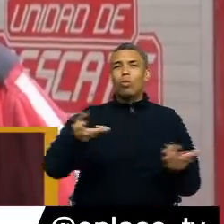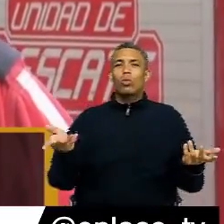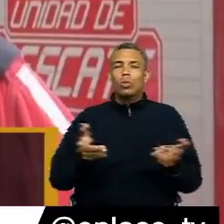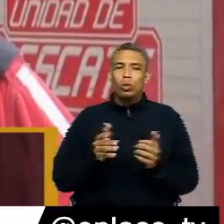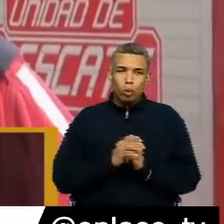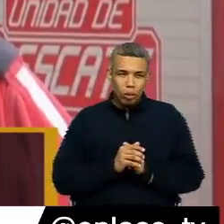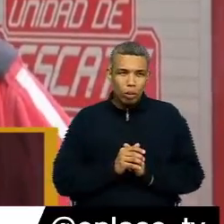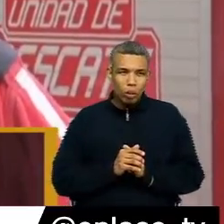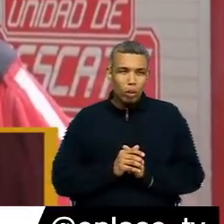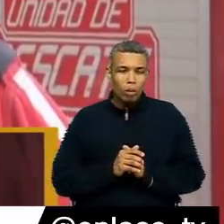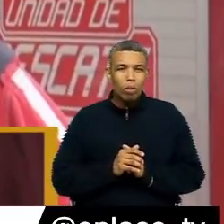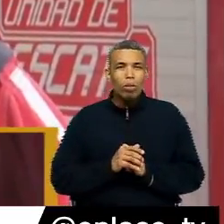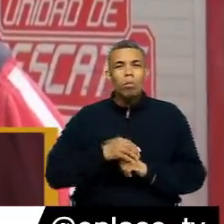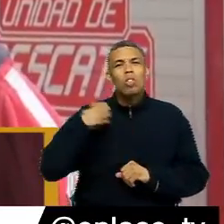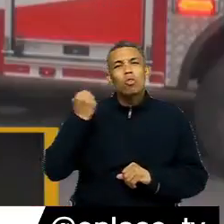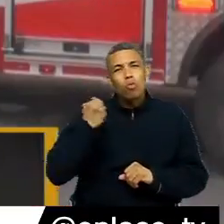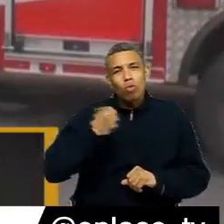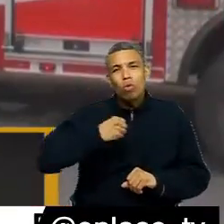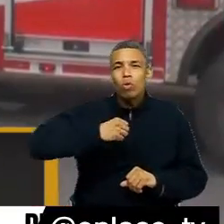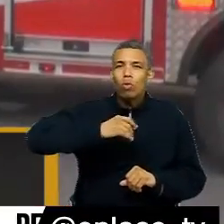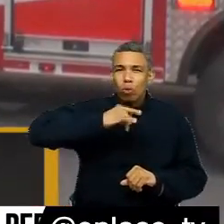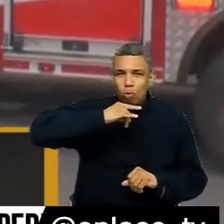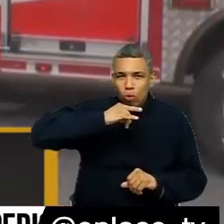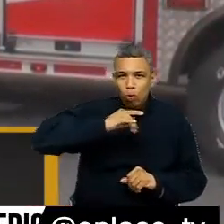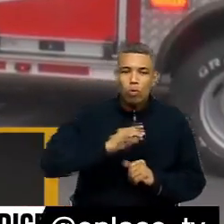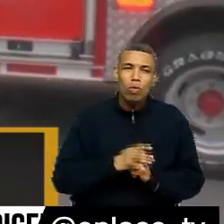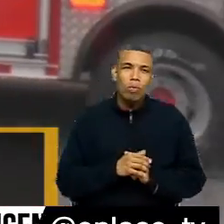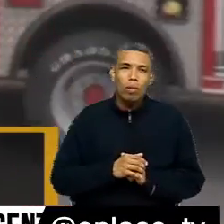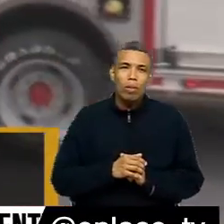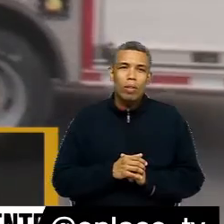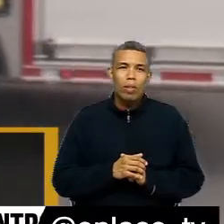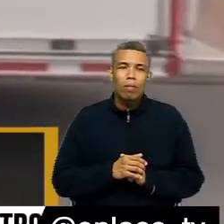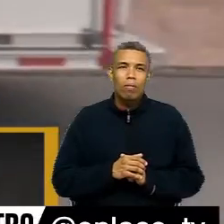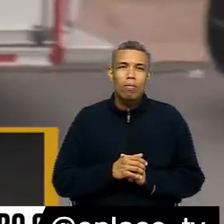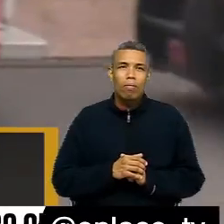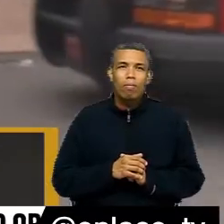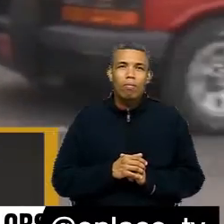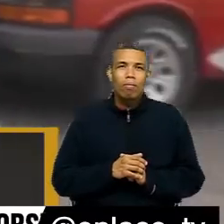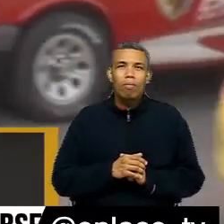Central, la Plaza de Torcoroma, e inmediatamente vamos hacia la Plaza